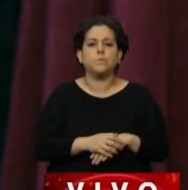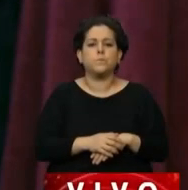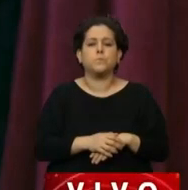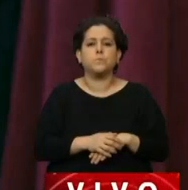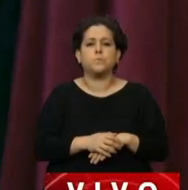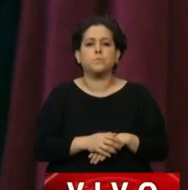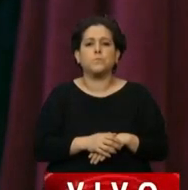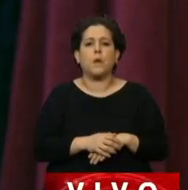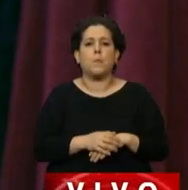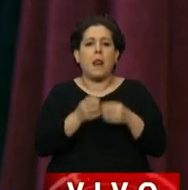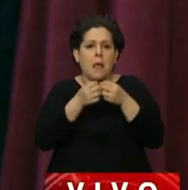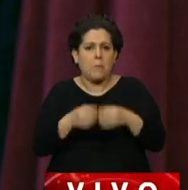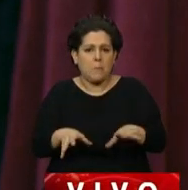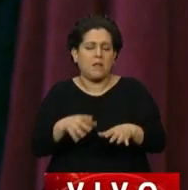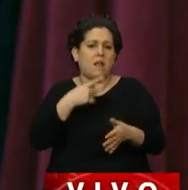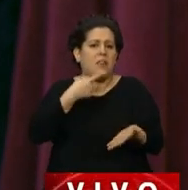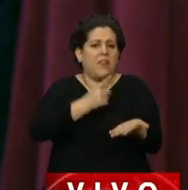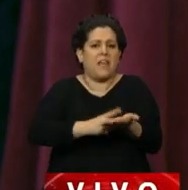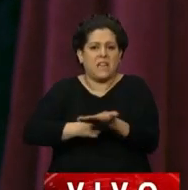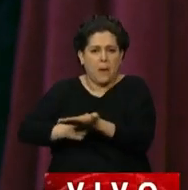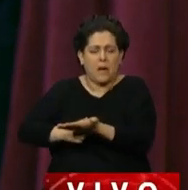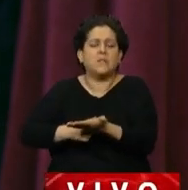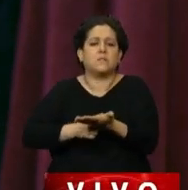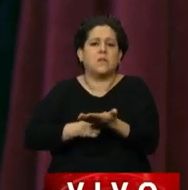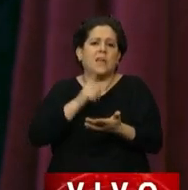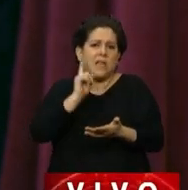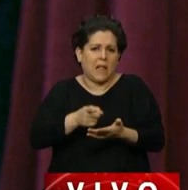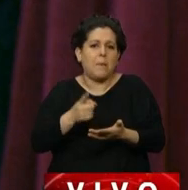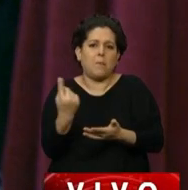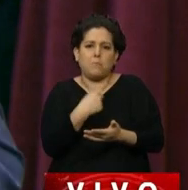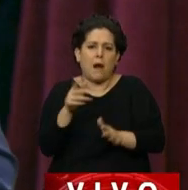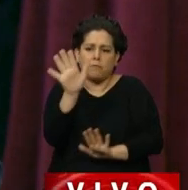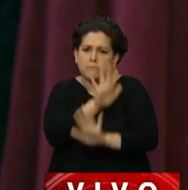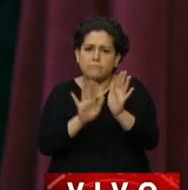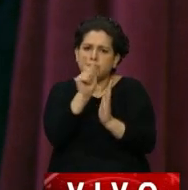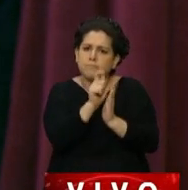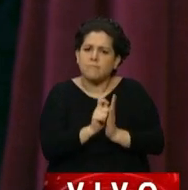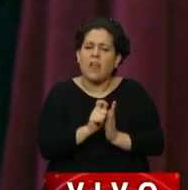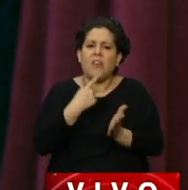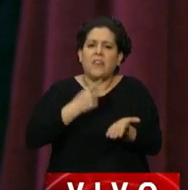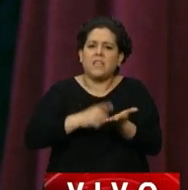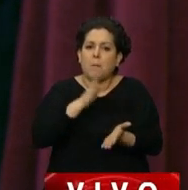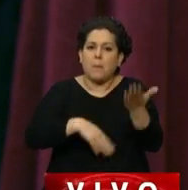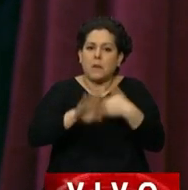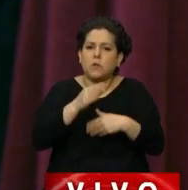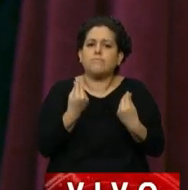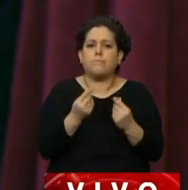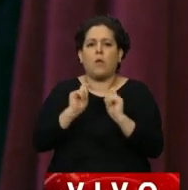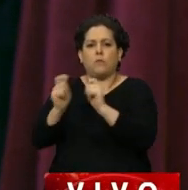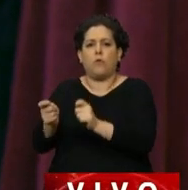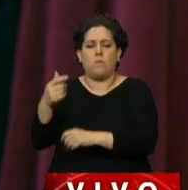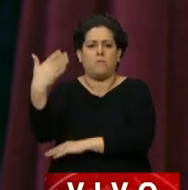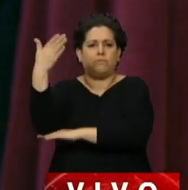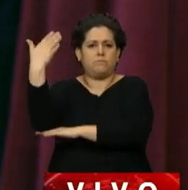Para el inicio del segmento de dictámenes y a los efectos de fundar el dictamen de mayoría, tiene la palabra el